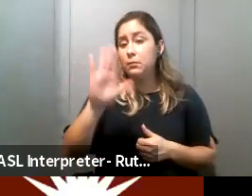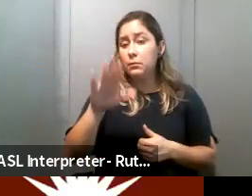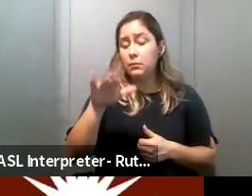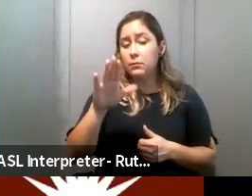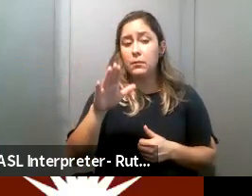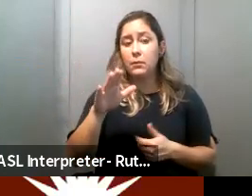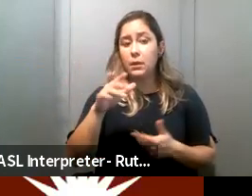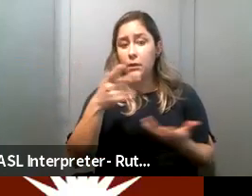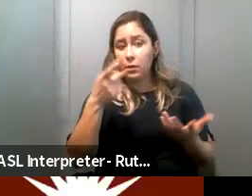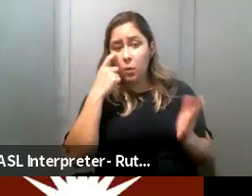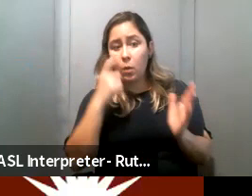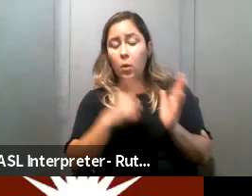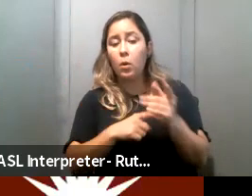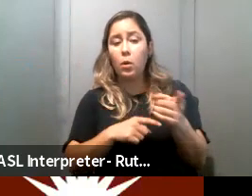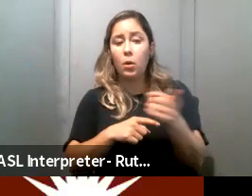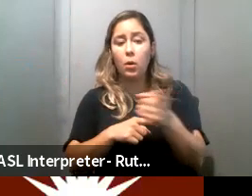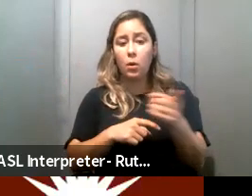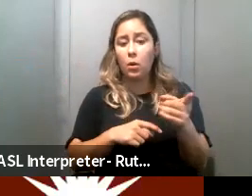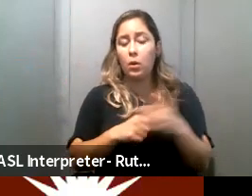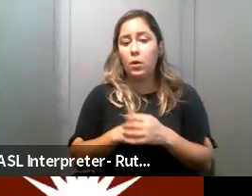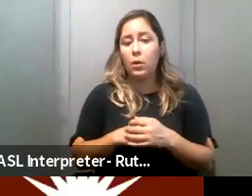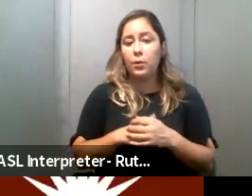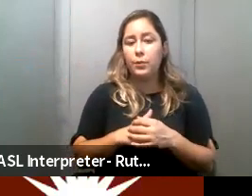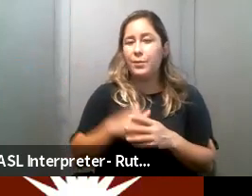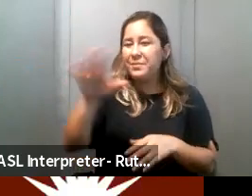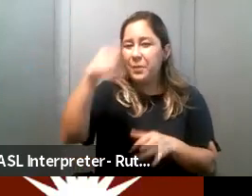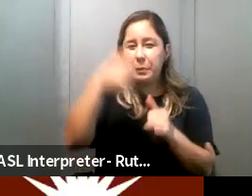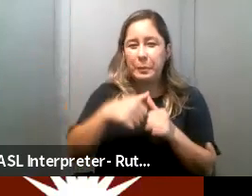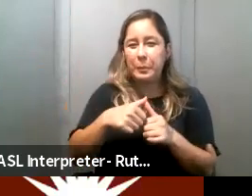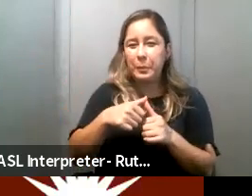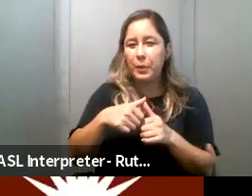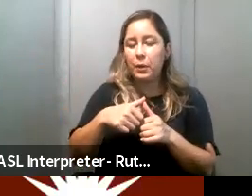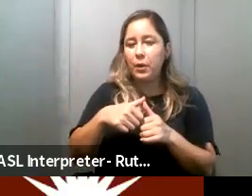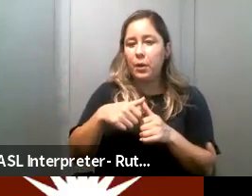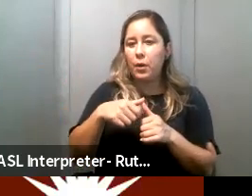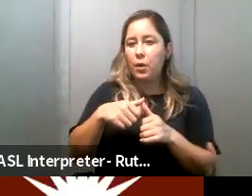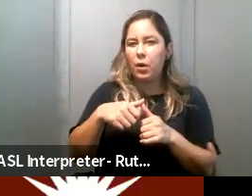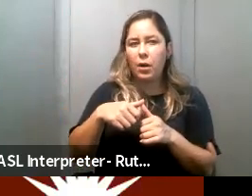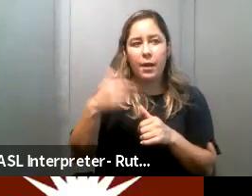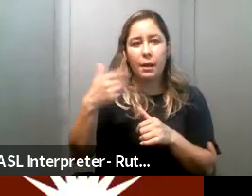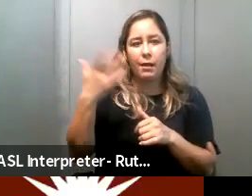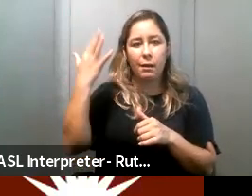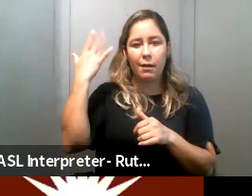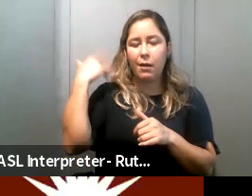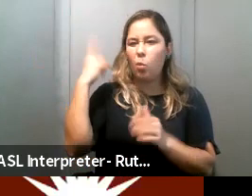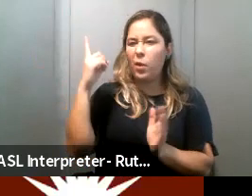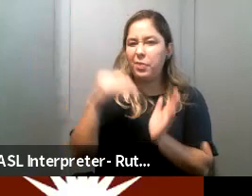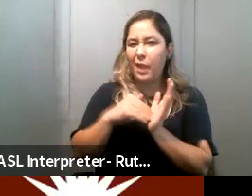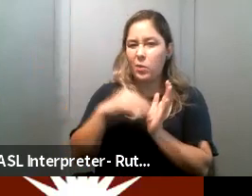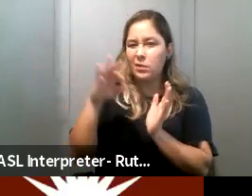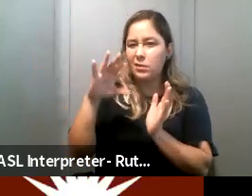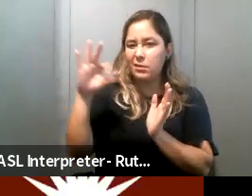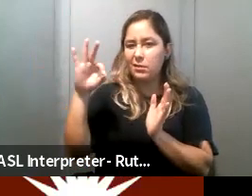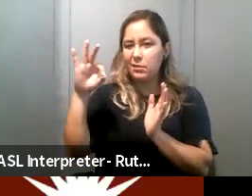o si se dieron cuenta, cuando miles de niños estuvieron detenidos y muchos de ellos fueron